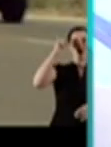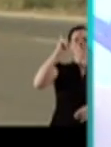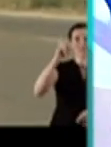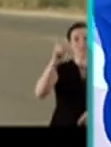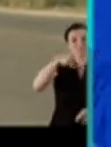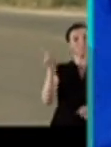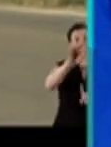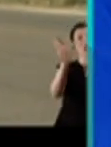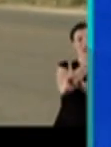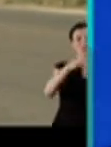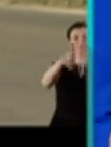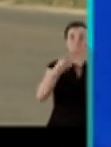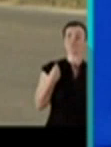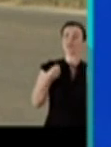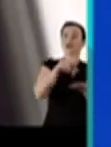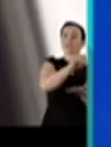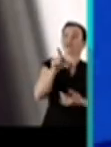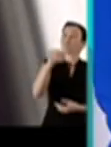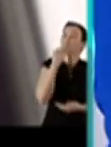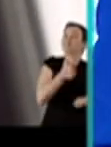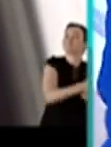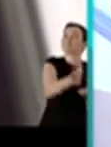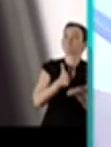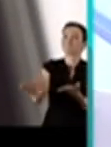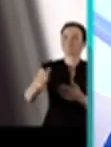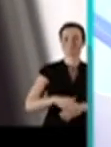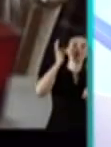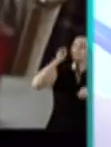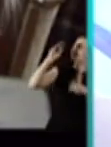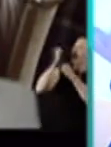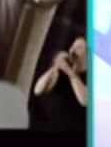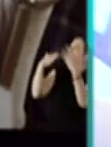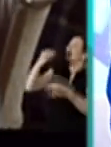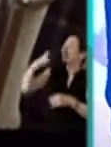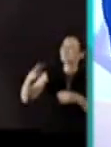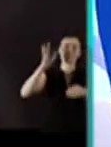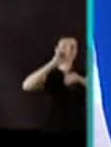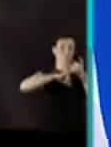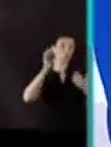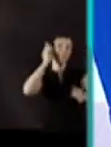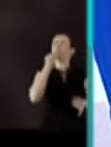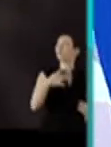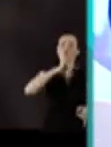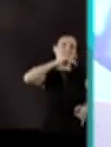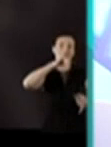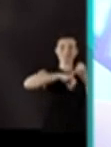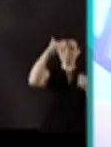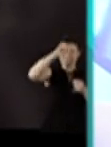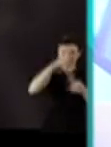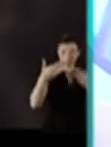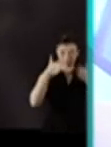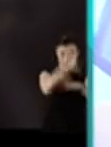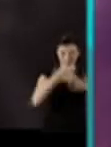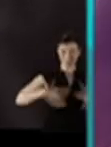sociedad que está provocando que la gente joven repita algo que parecía que con educación lo estábamos intentando solventar pero que evidentemente no lo estamos haciendo